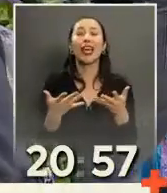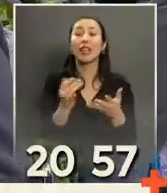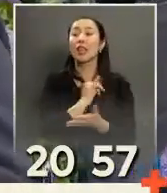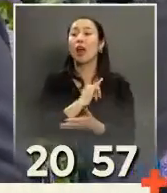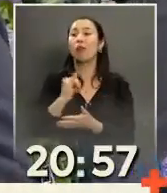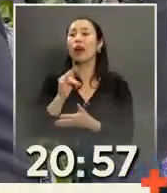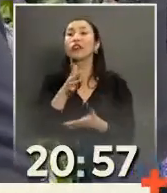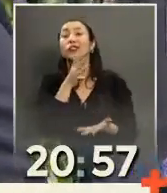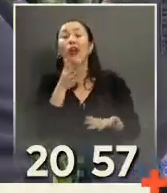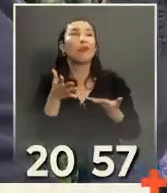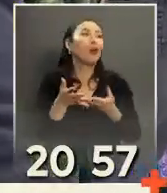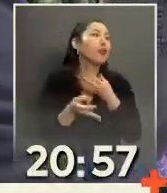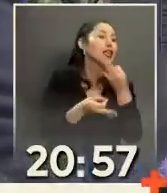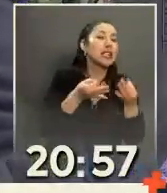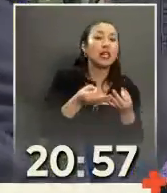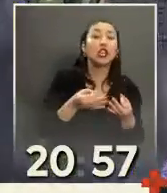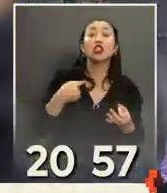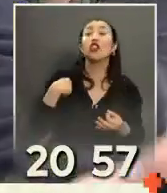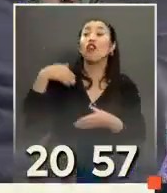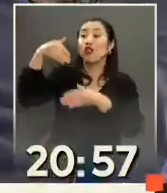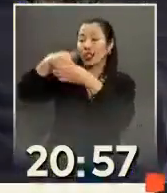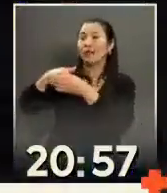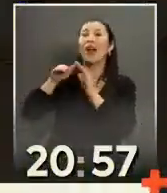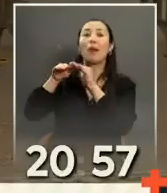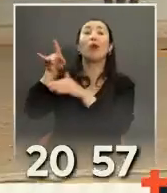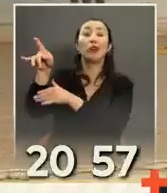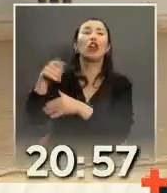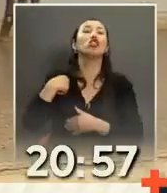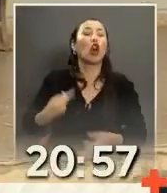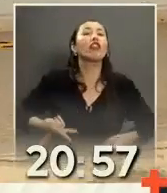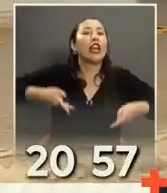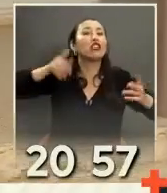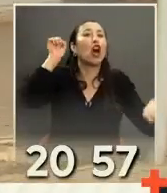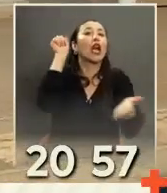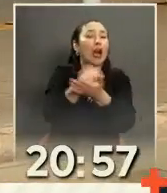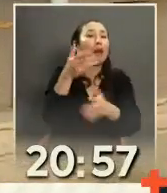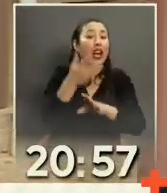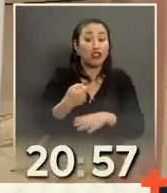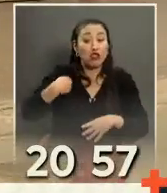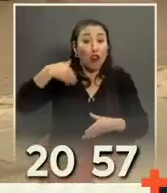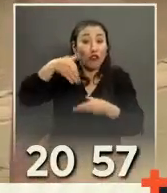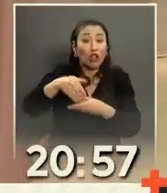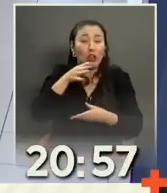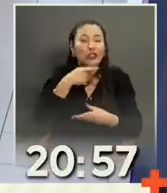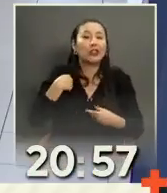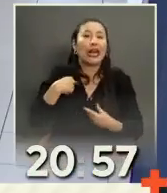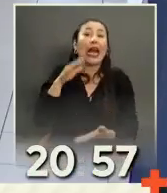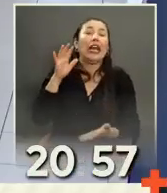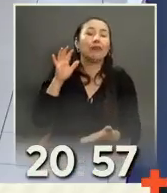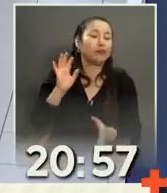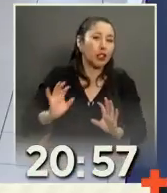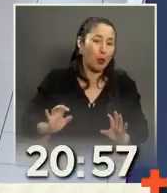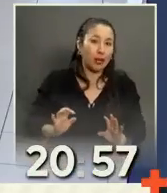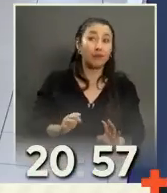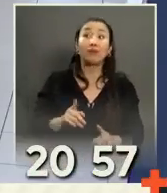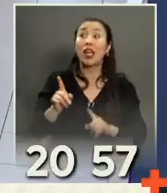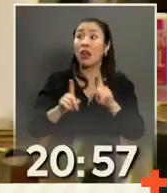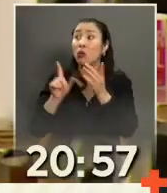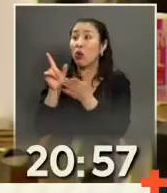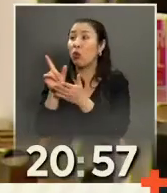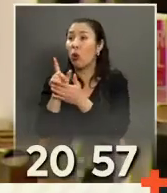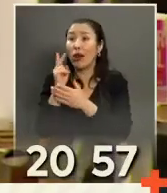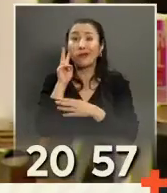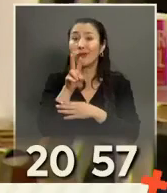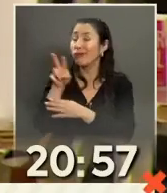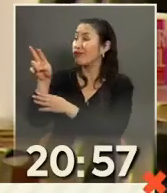po, yo voté por esa persona y tengo derecho a reclamar. Mientras que al interior de algunos locales este era el panorama. Pasillos